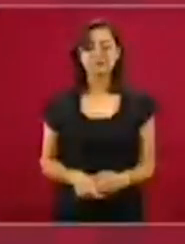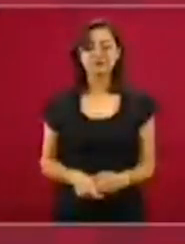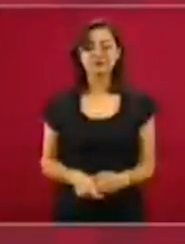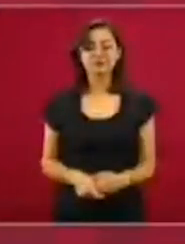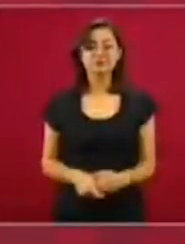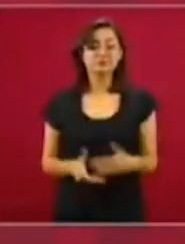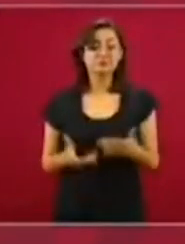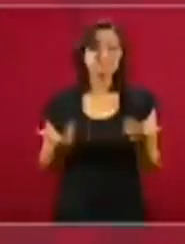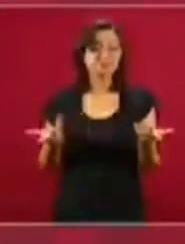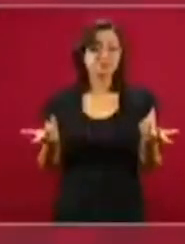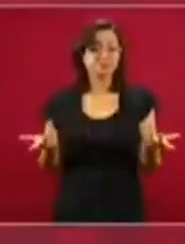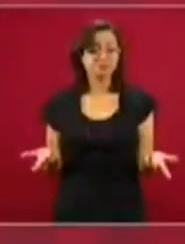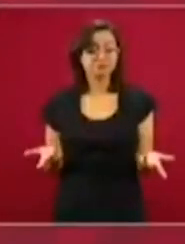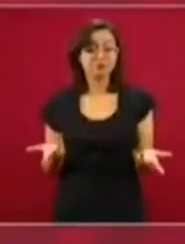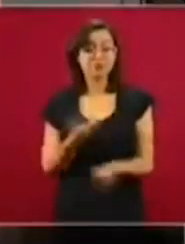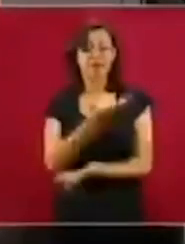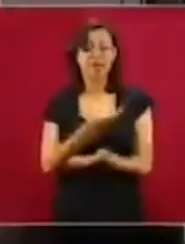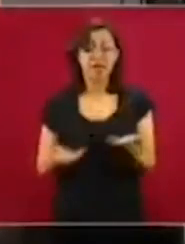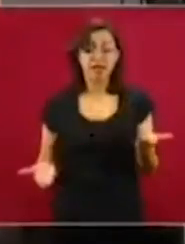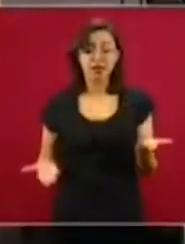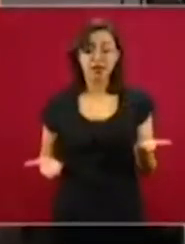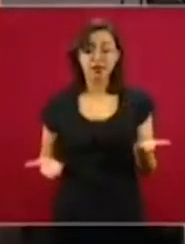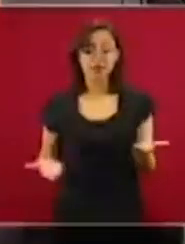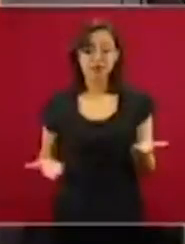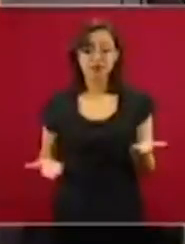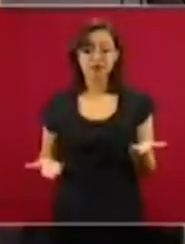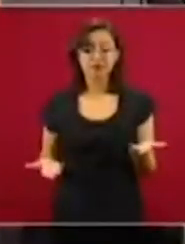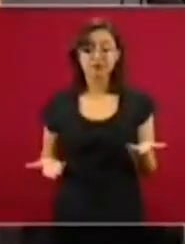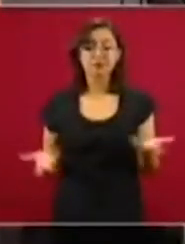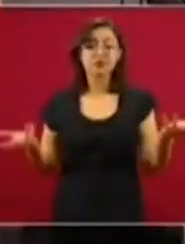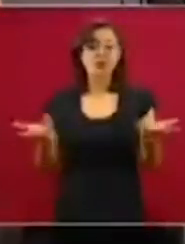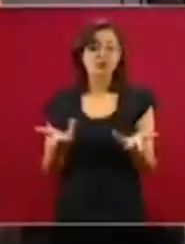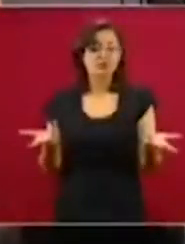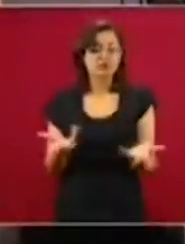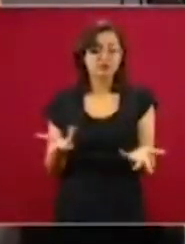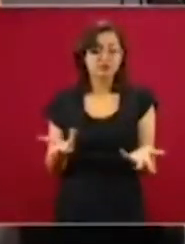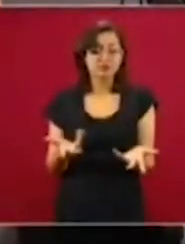Y entonces, ahora lo que se está haciendo